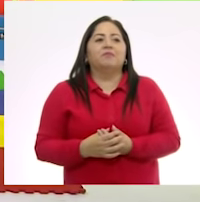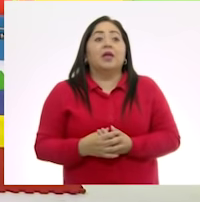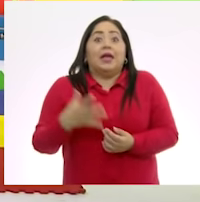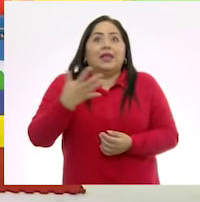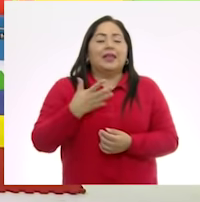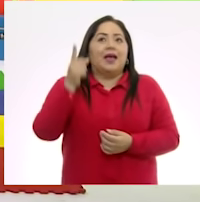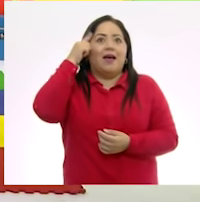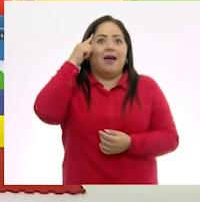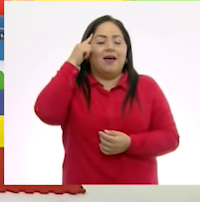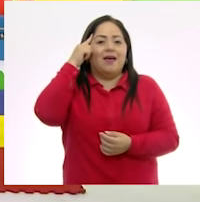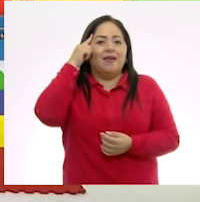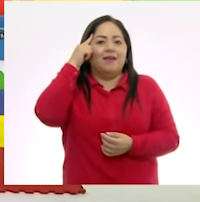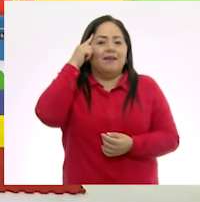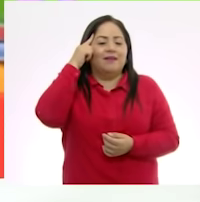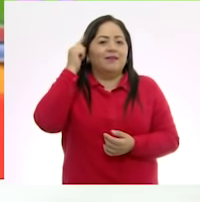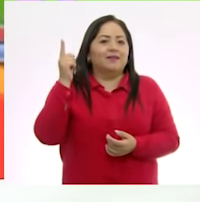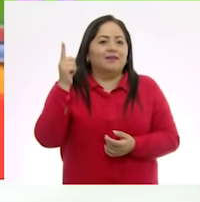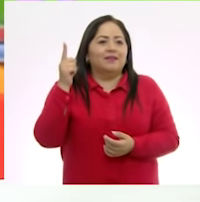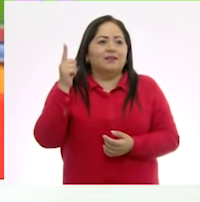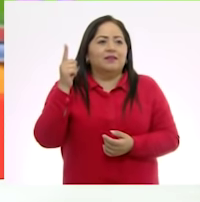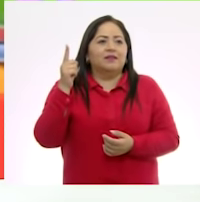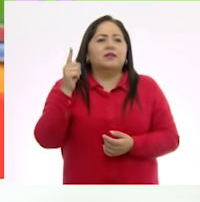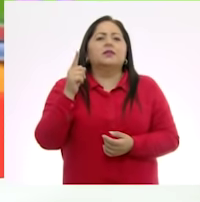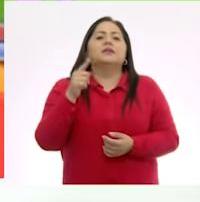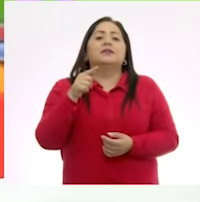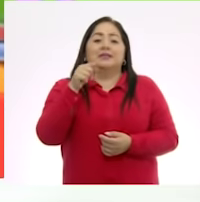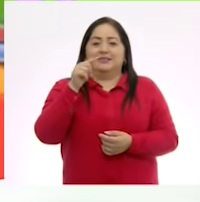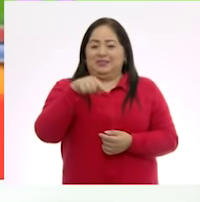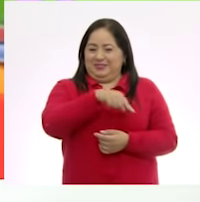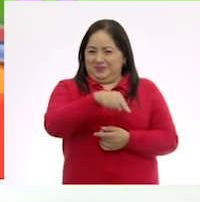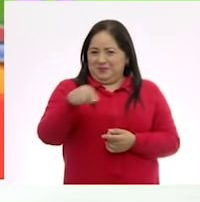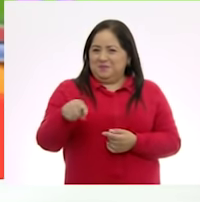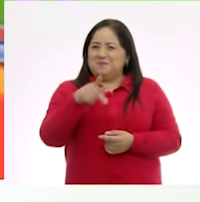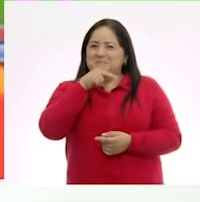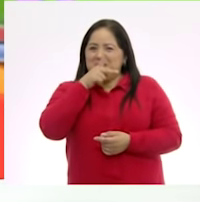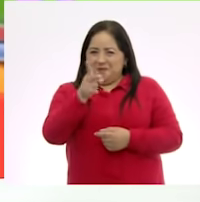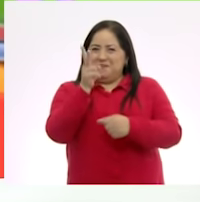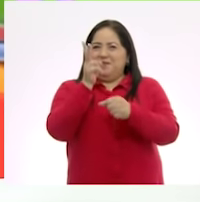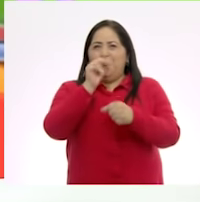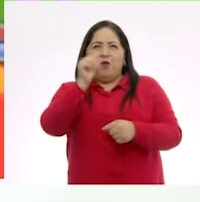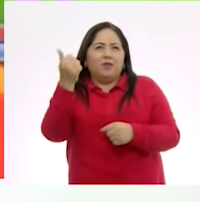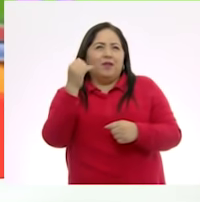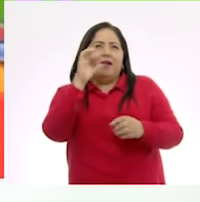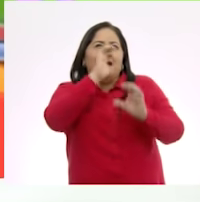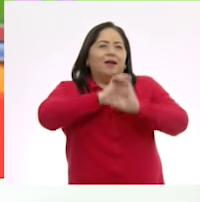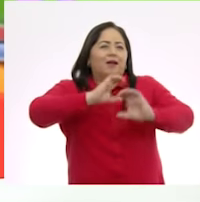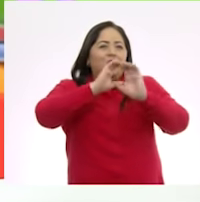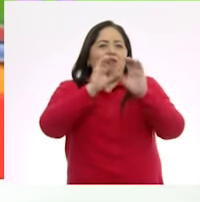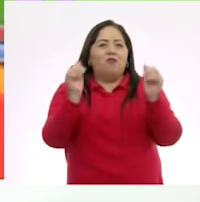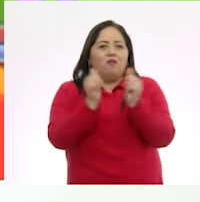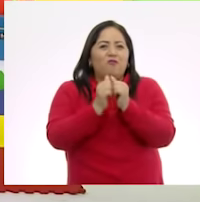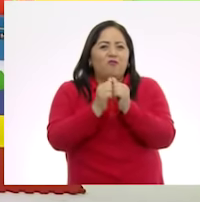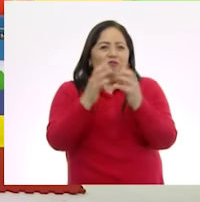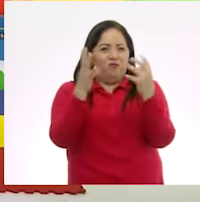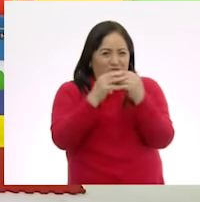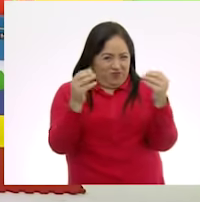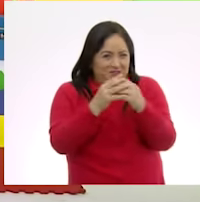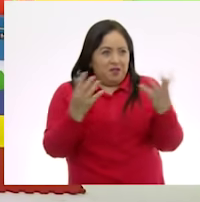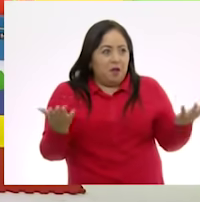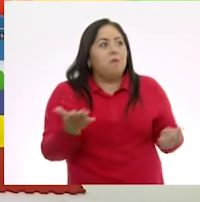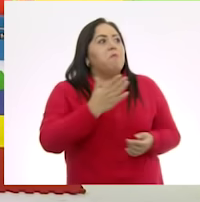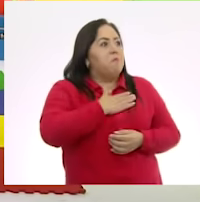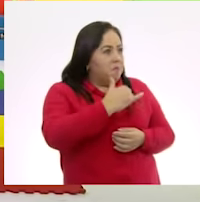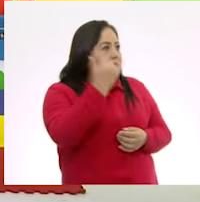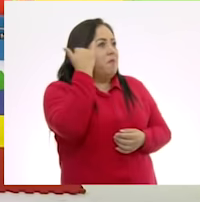Tengo una idea. ¿Y si con esas palabras inventamos una canción con frutas? ¡Qué buena